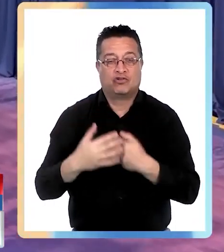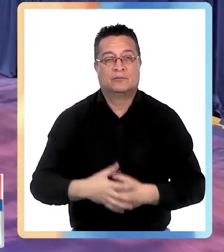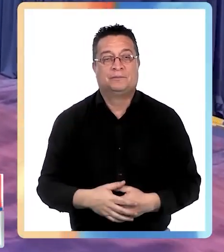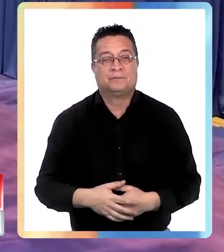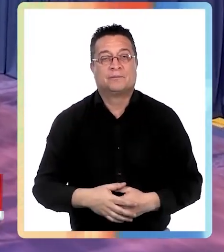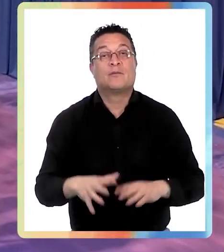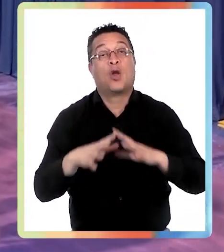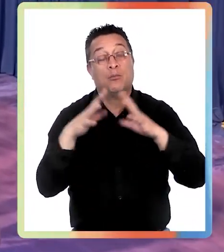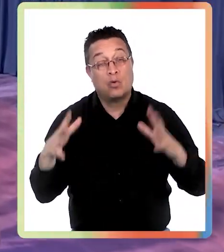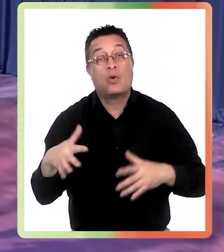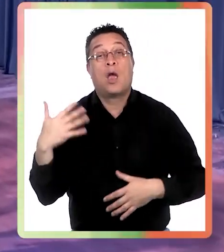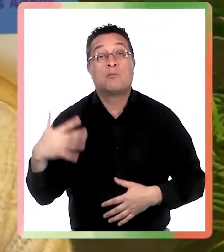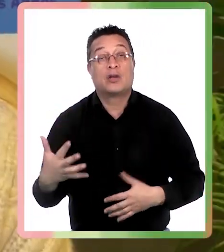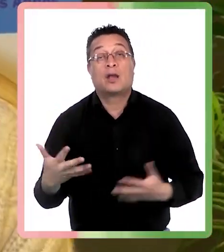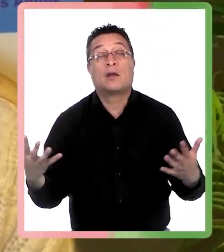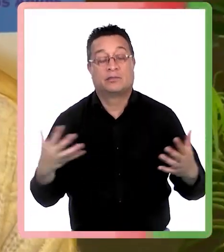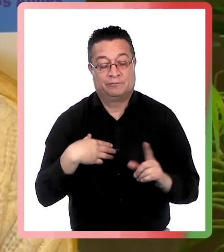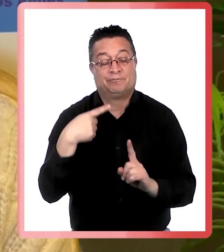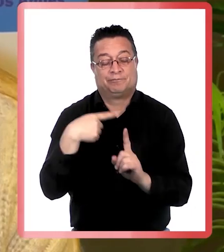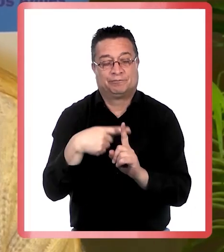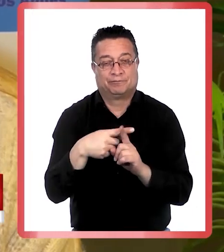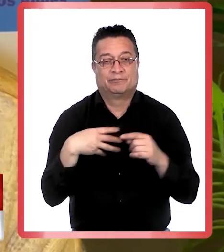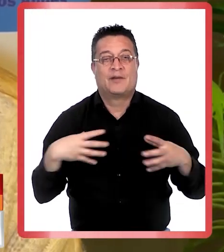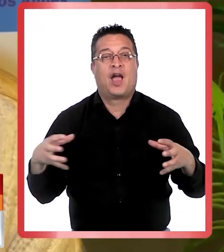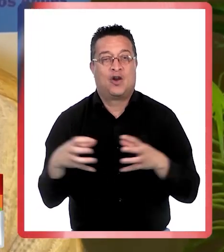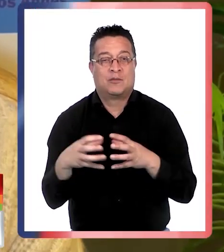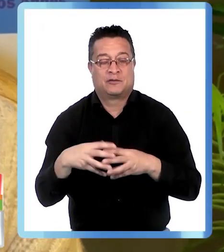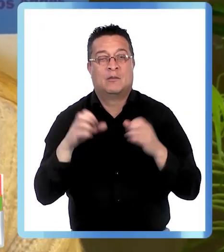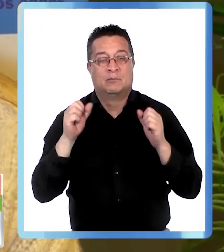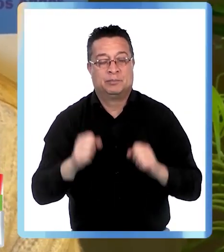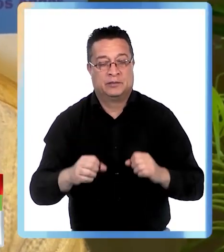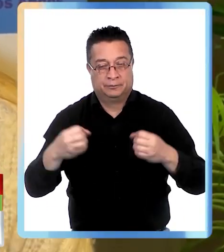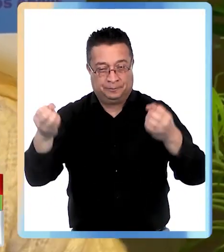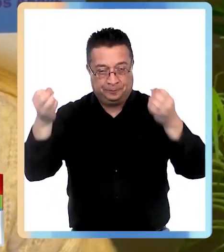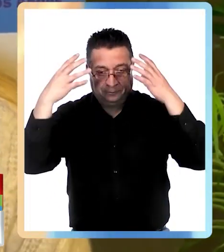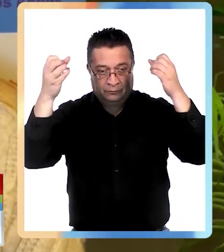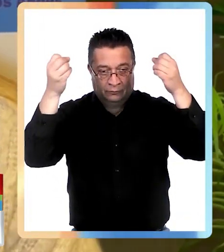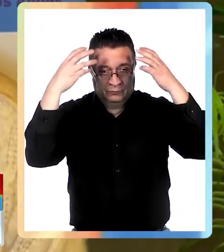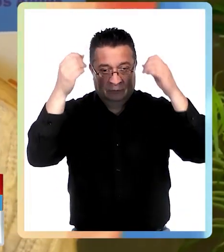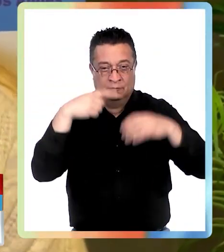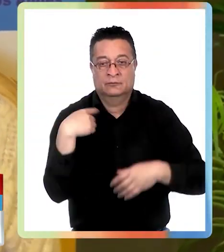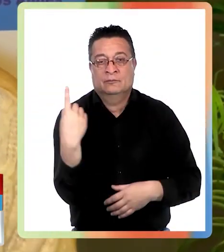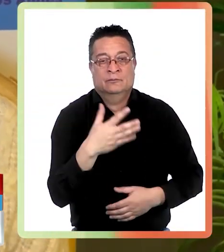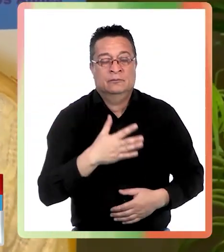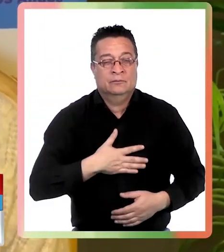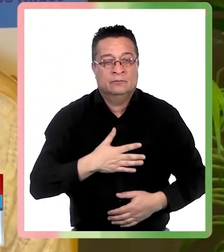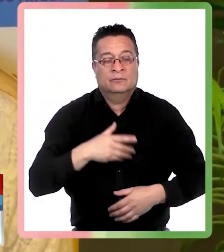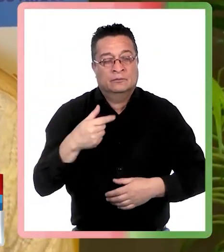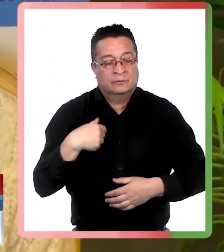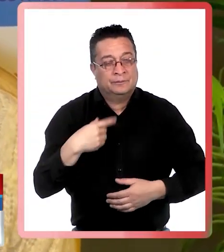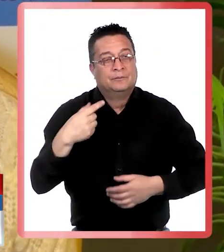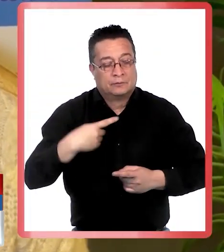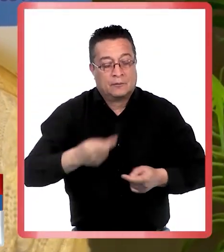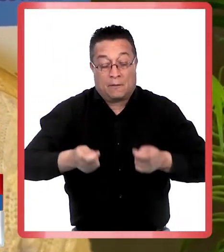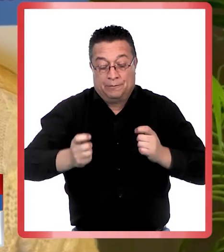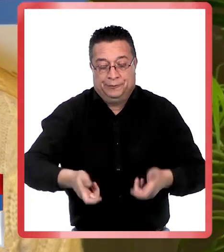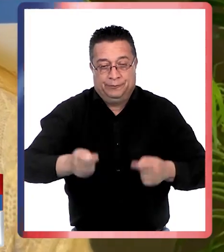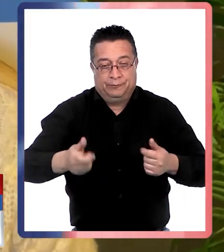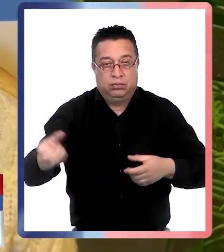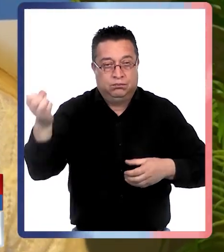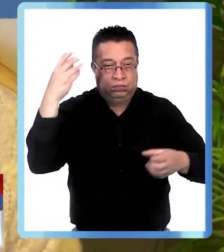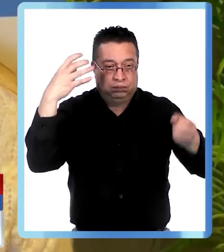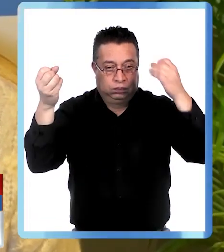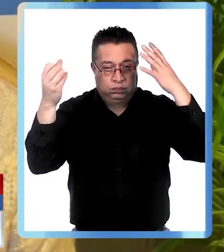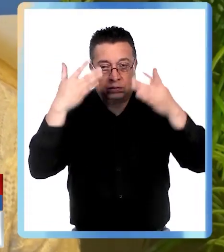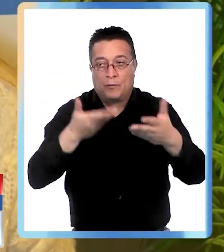apoyo muy importante porque nos sirve como agrupación para ir formándonos y adquiriendo nuevas